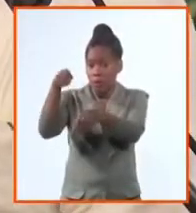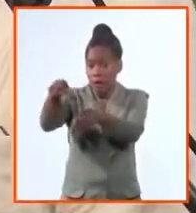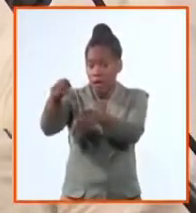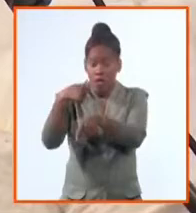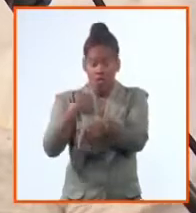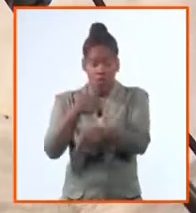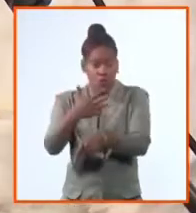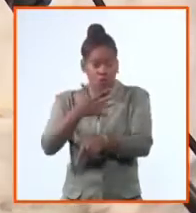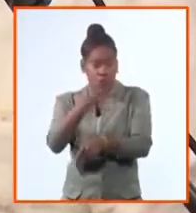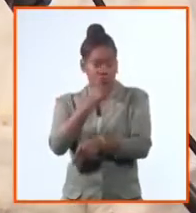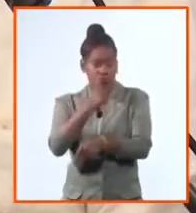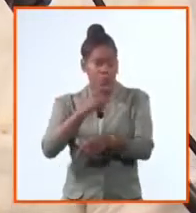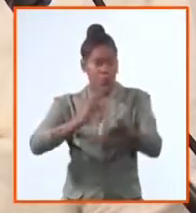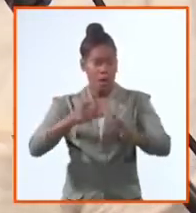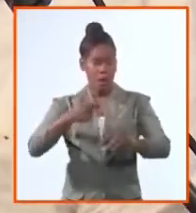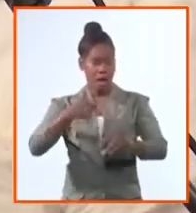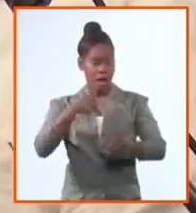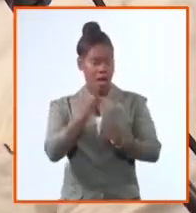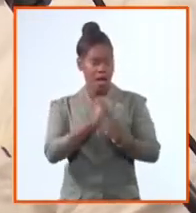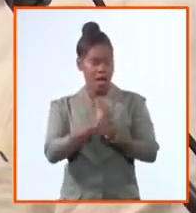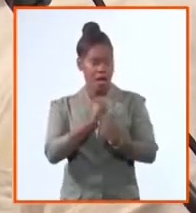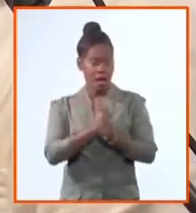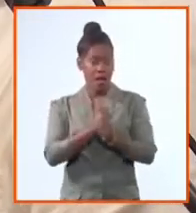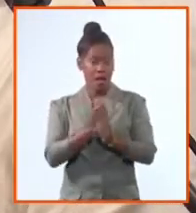25.000 más contra el mismo